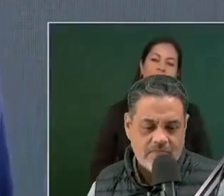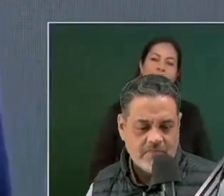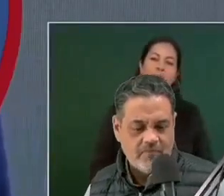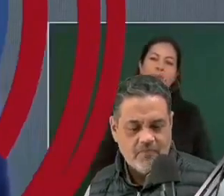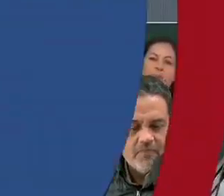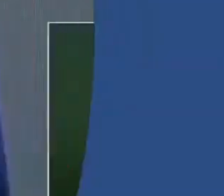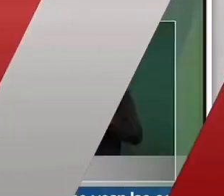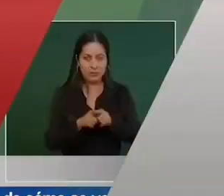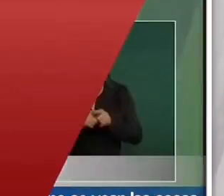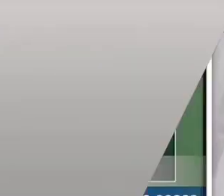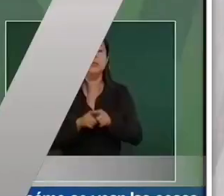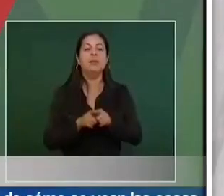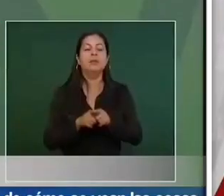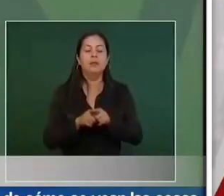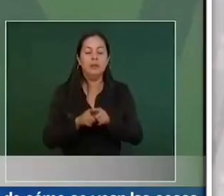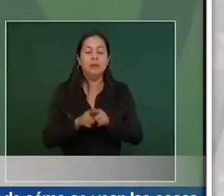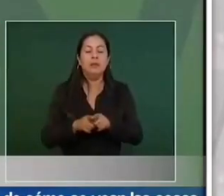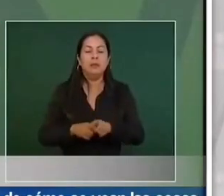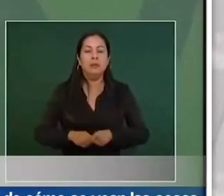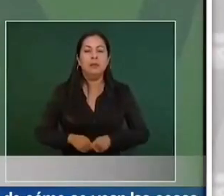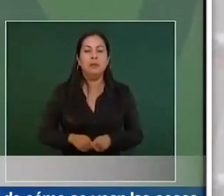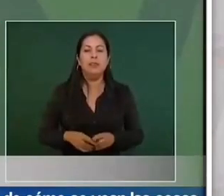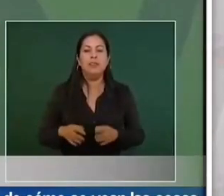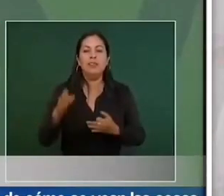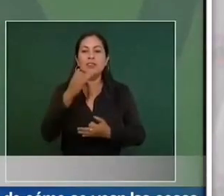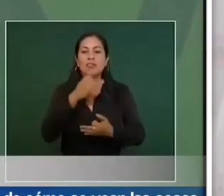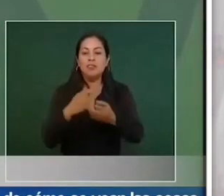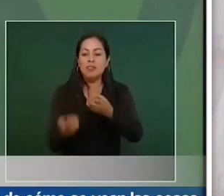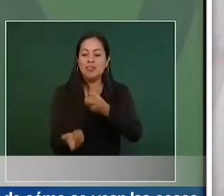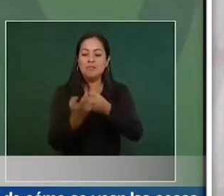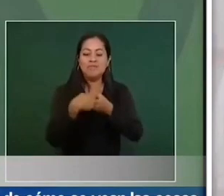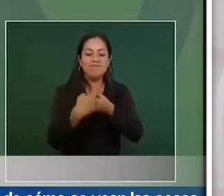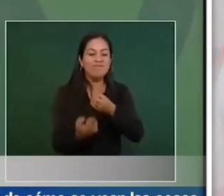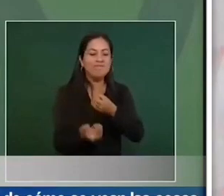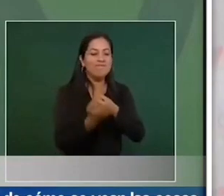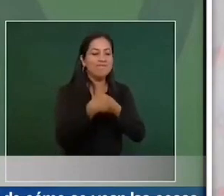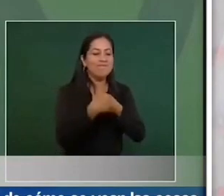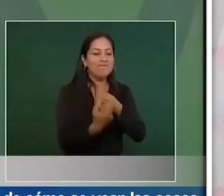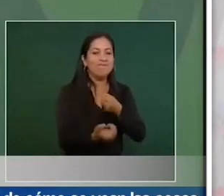Acapulco. Todas las alianzas son buenas.